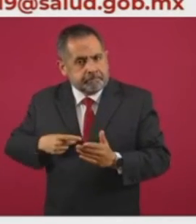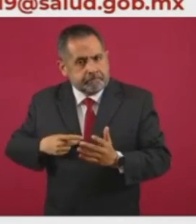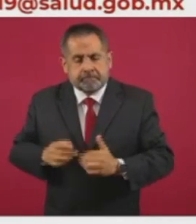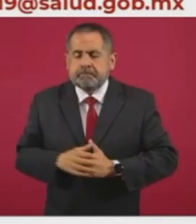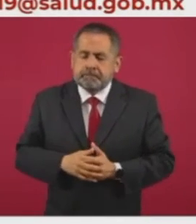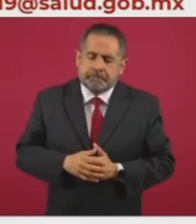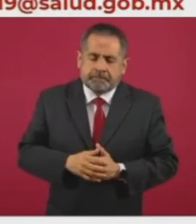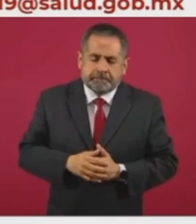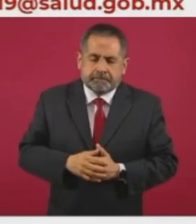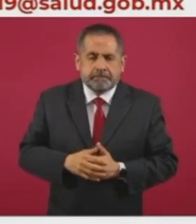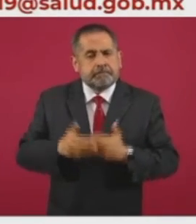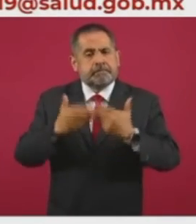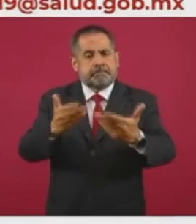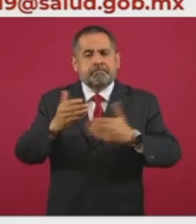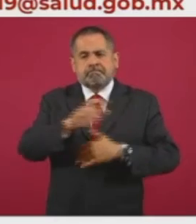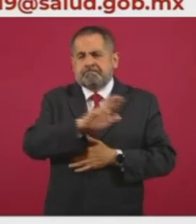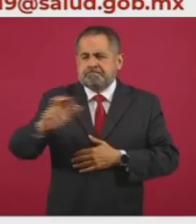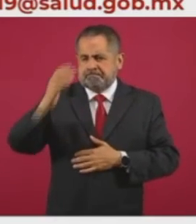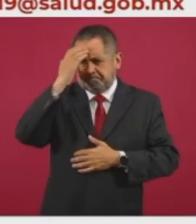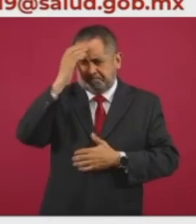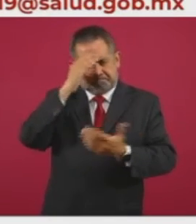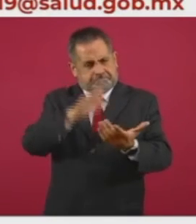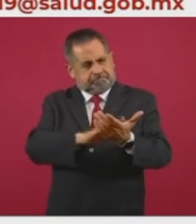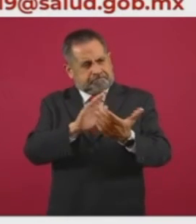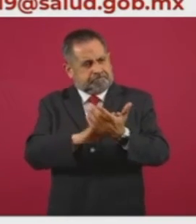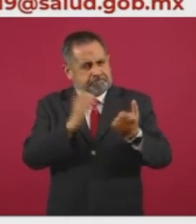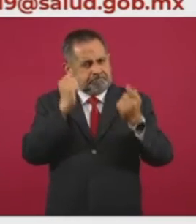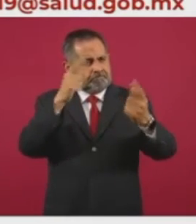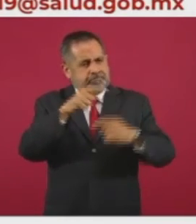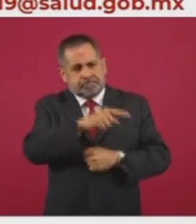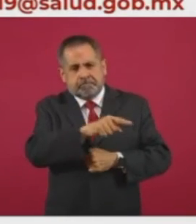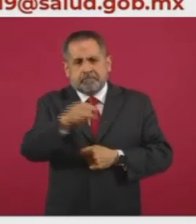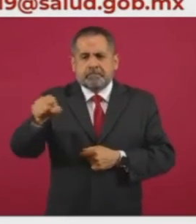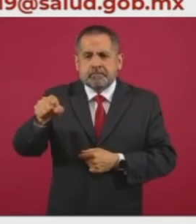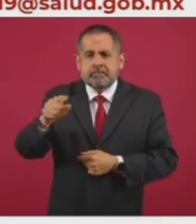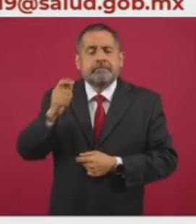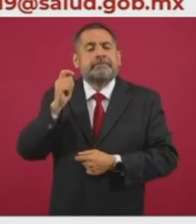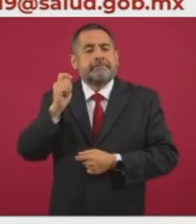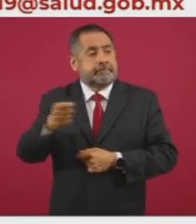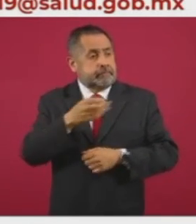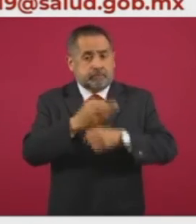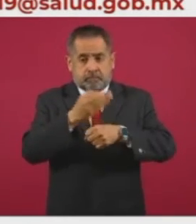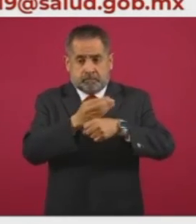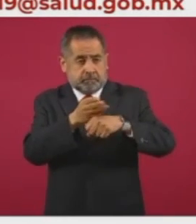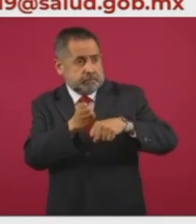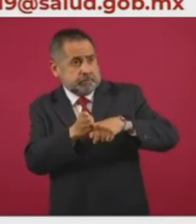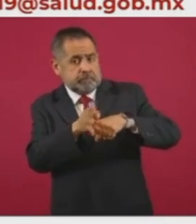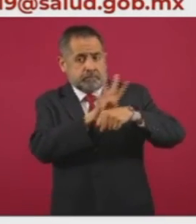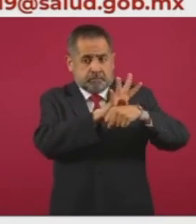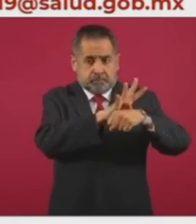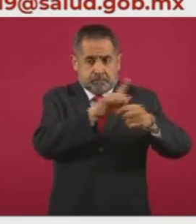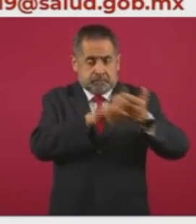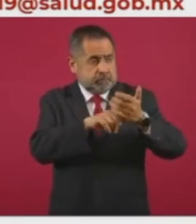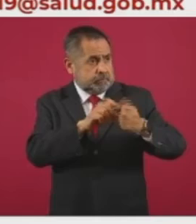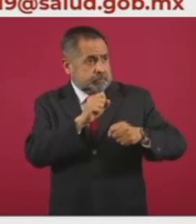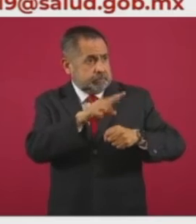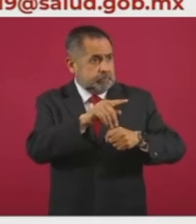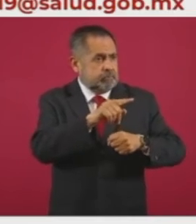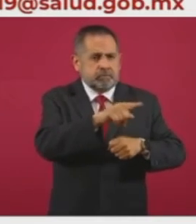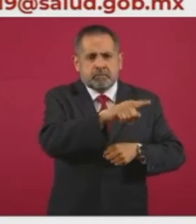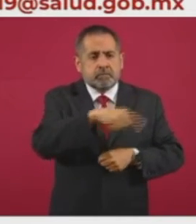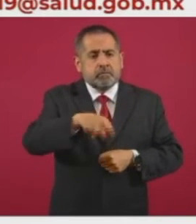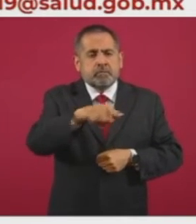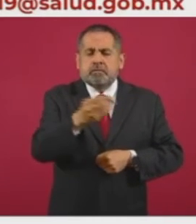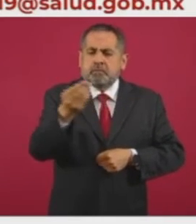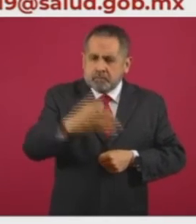de expresar nuestro reconocimiento a quienes durante la pandemia por la COVID-19 han